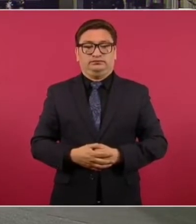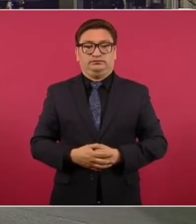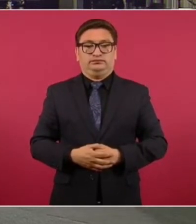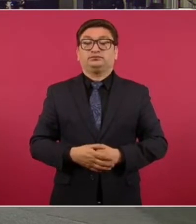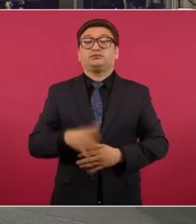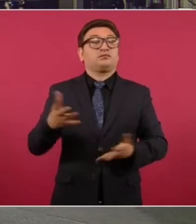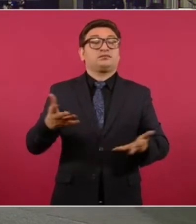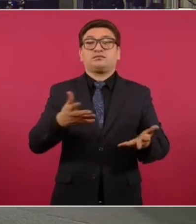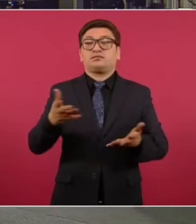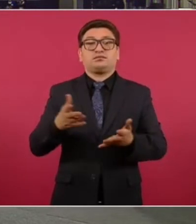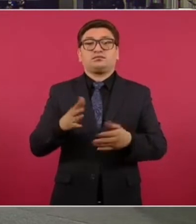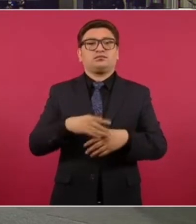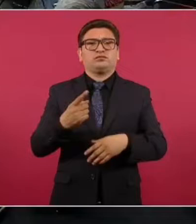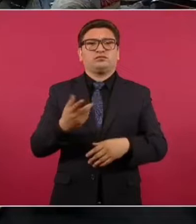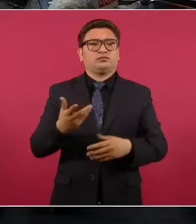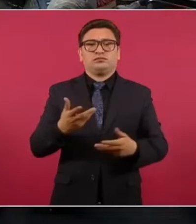A ver, ¿por qué no